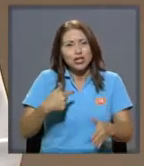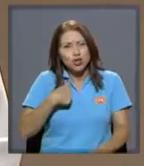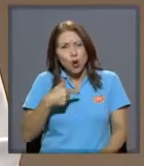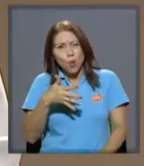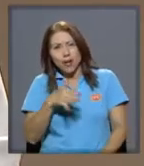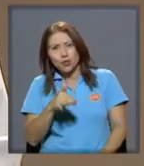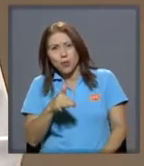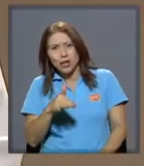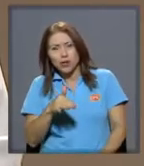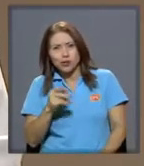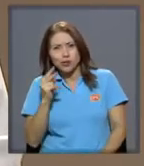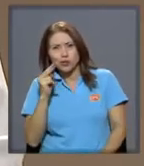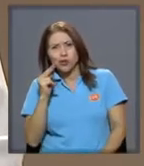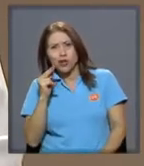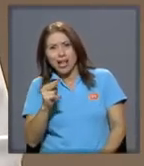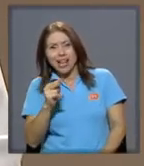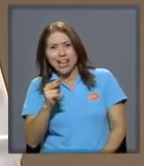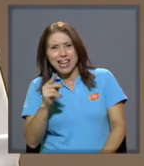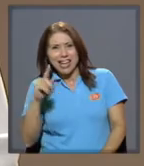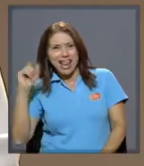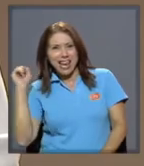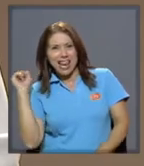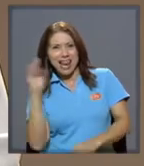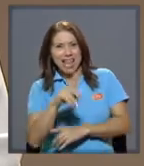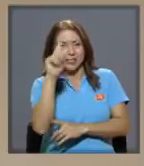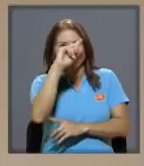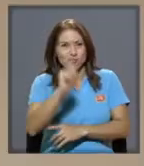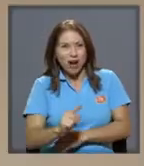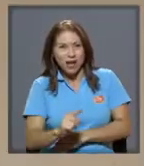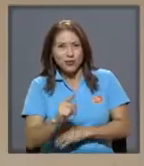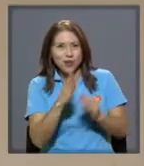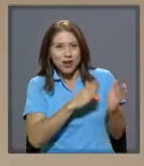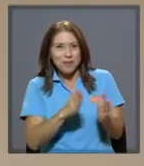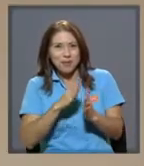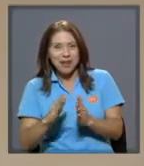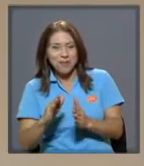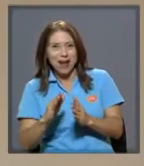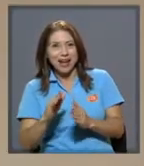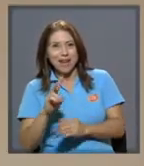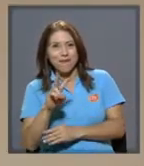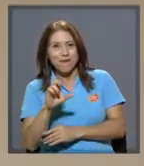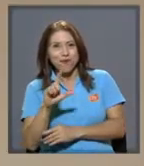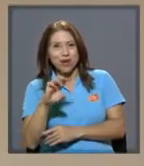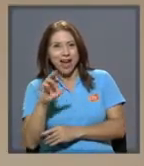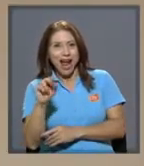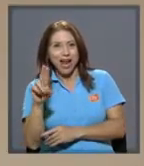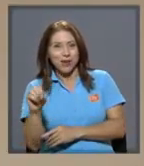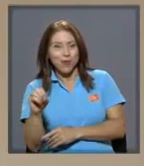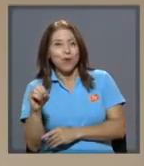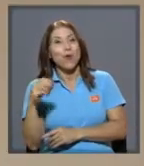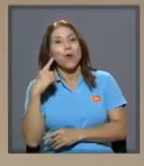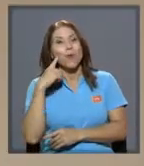que me prepara Vulcano en una fragua que él tiene, porque yo digo